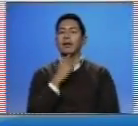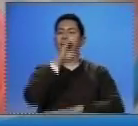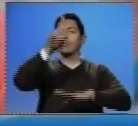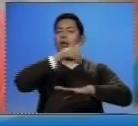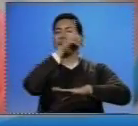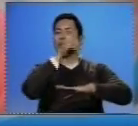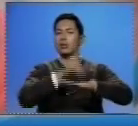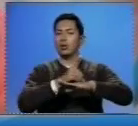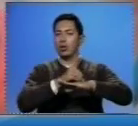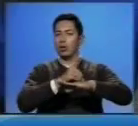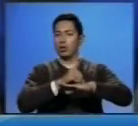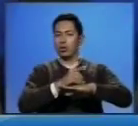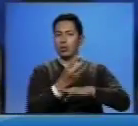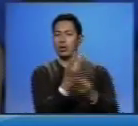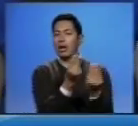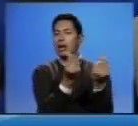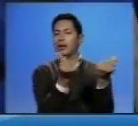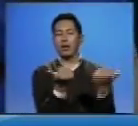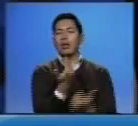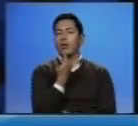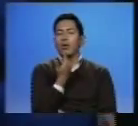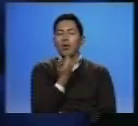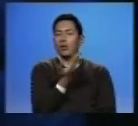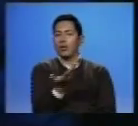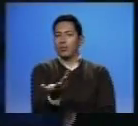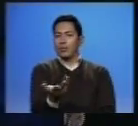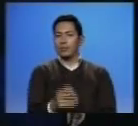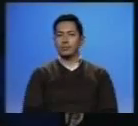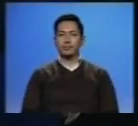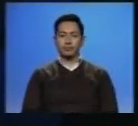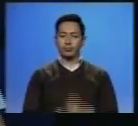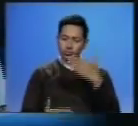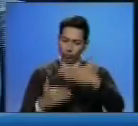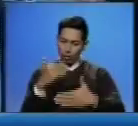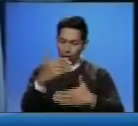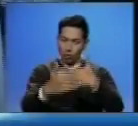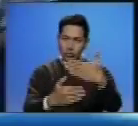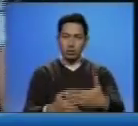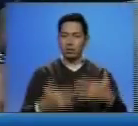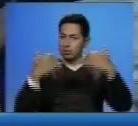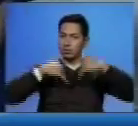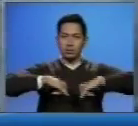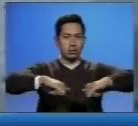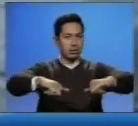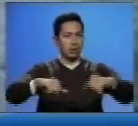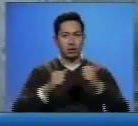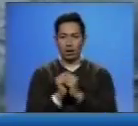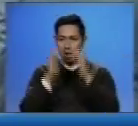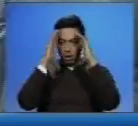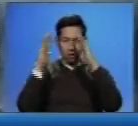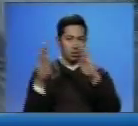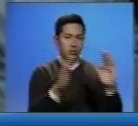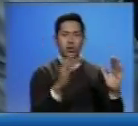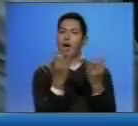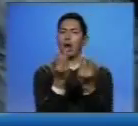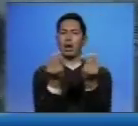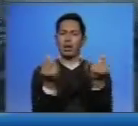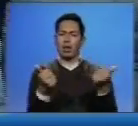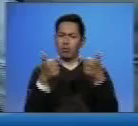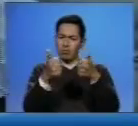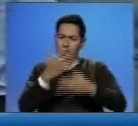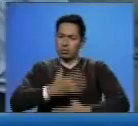la Agencia de Aseguramiento de la Calidad. Que se busque eso, ¿no? Un proceso continuo hacia la calidad de la atención y también dar seguridad a